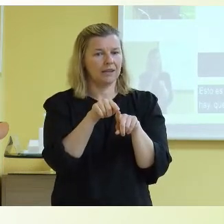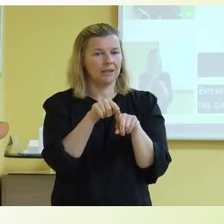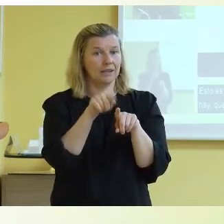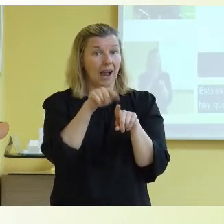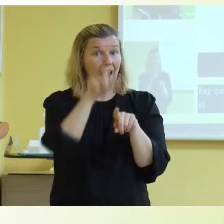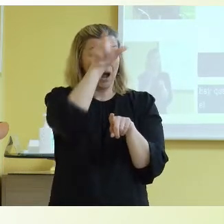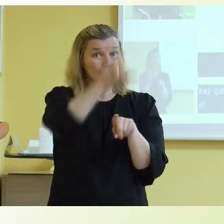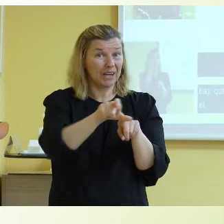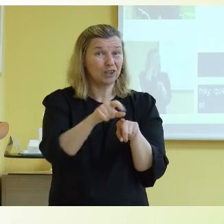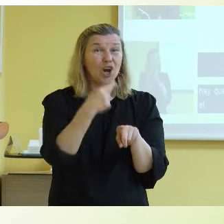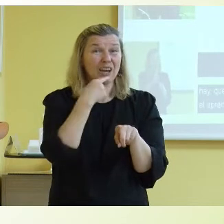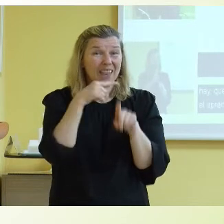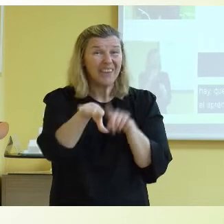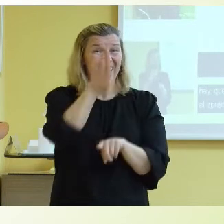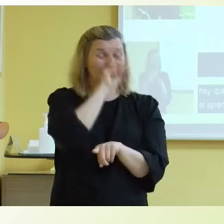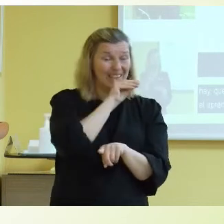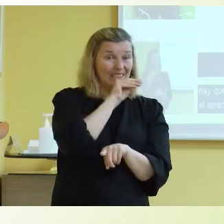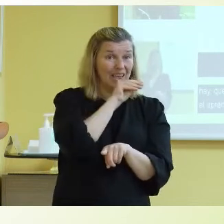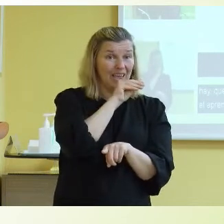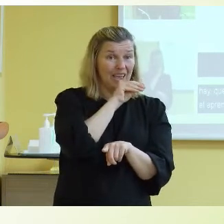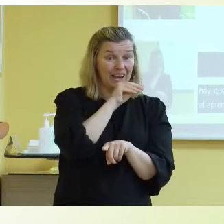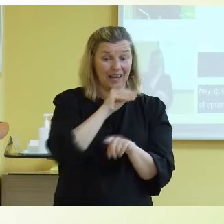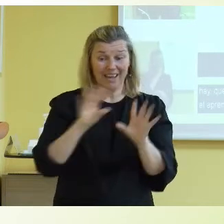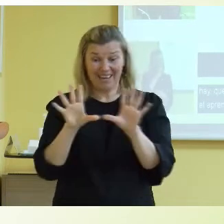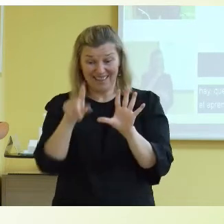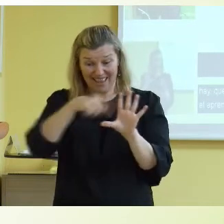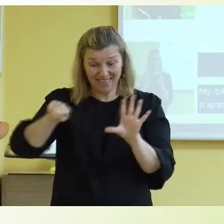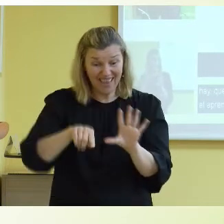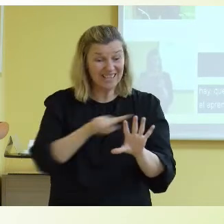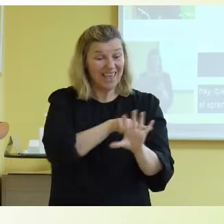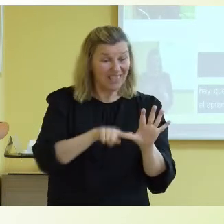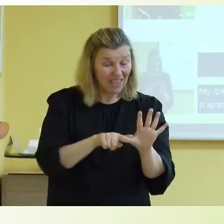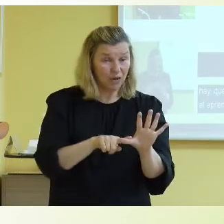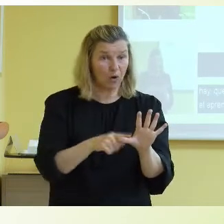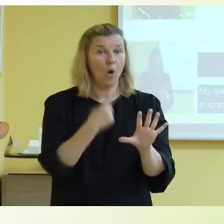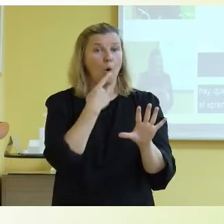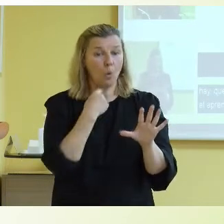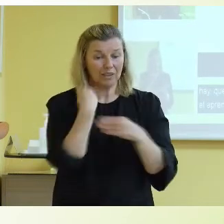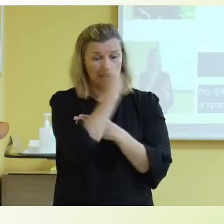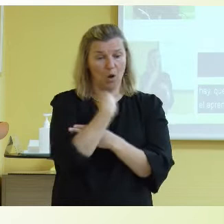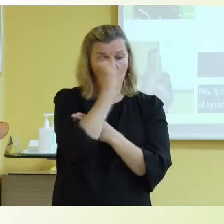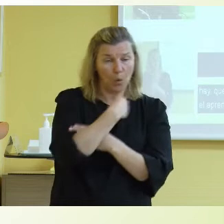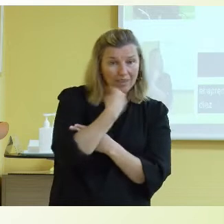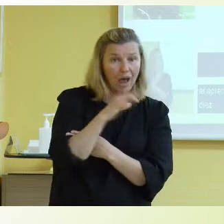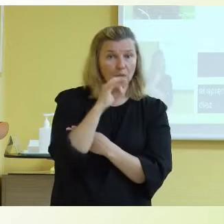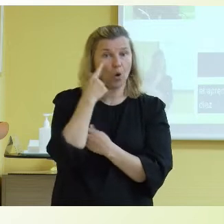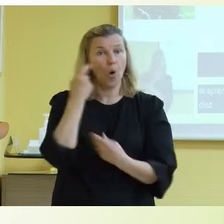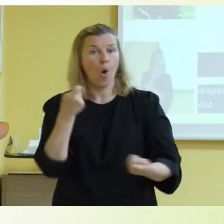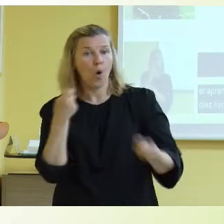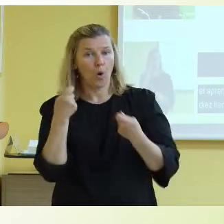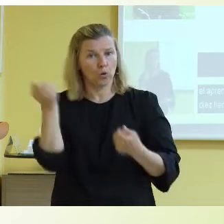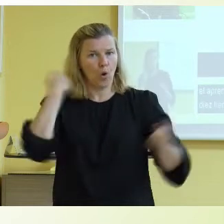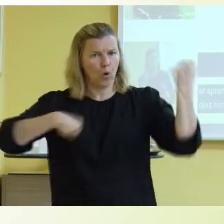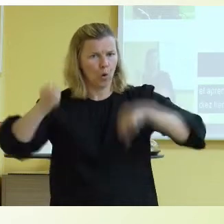les dice, y que 5 de cada 10 tienen dificultades tanto de los cuidados propios como el control de las conductas